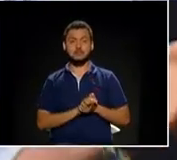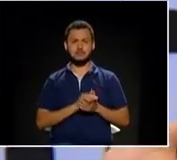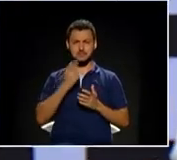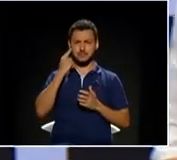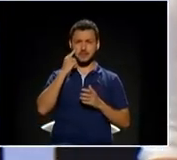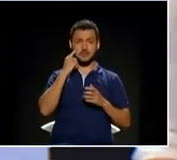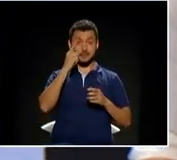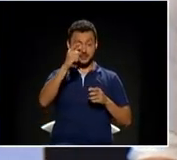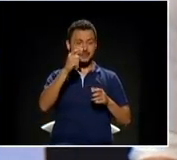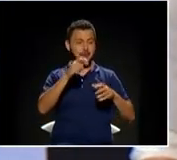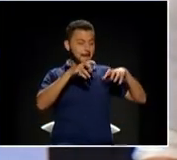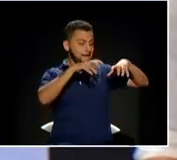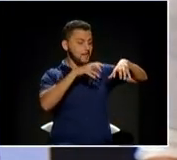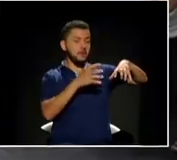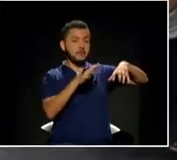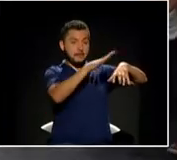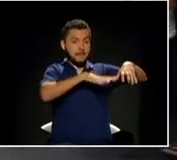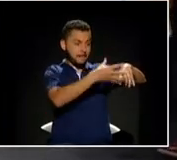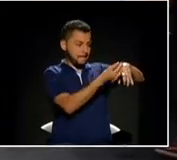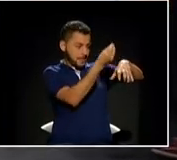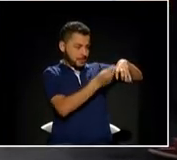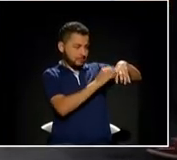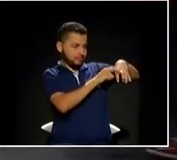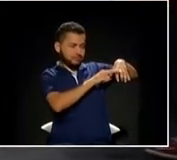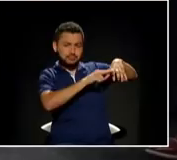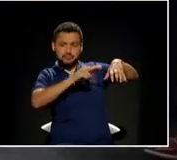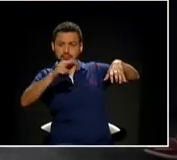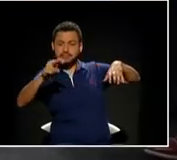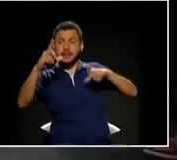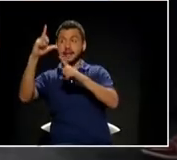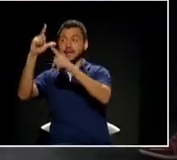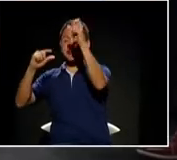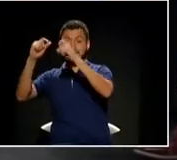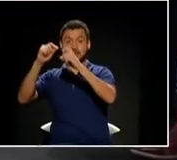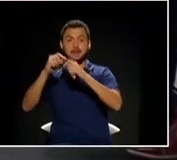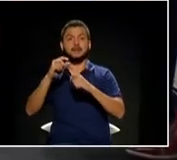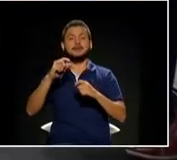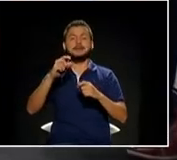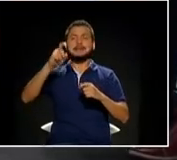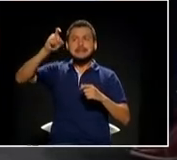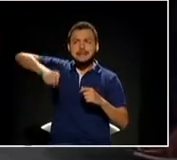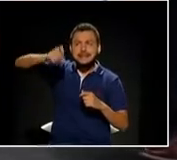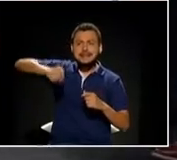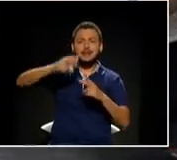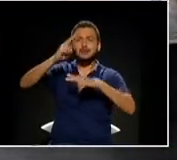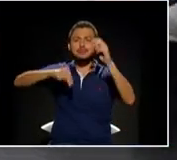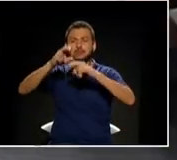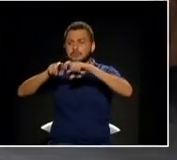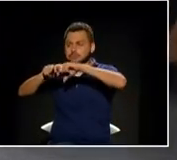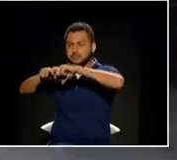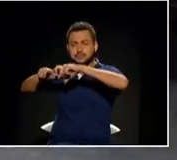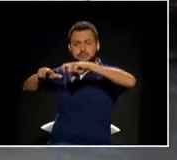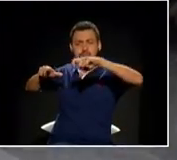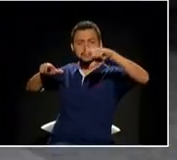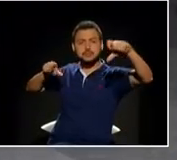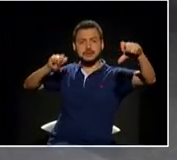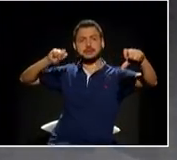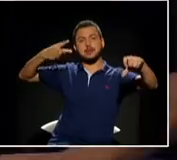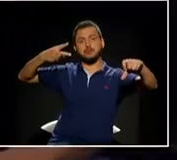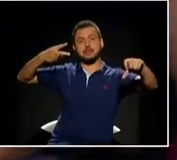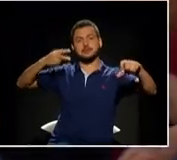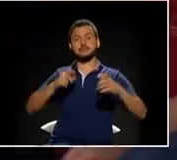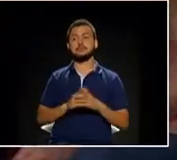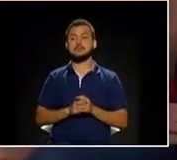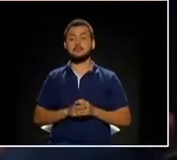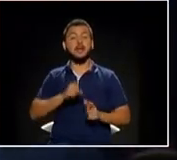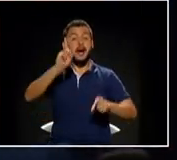hombre si no se halla montada en el metro de medellín en hora pico pues seguramente va a decir eso y otros han dicho que no hay plata para hacerlo en